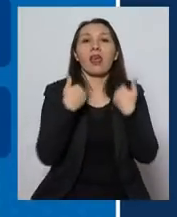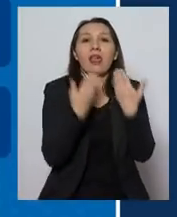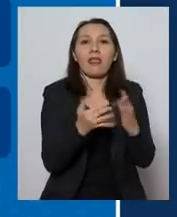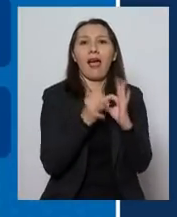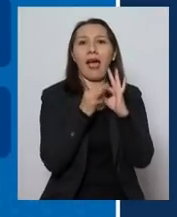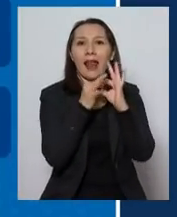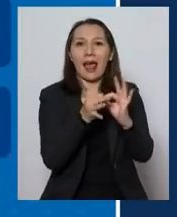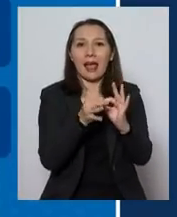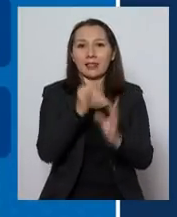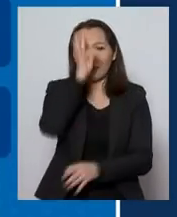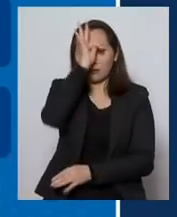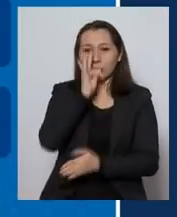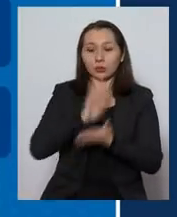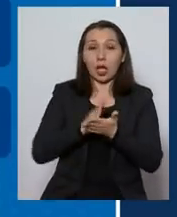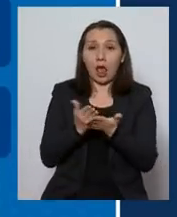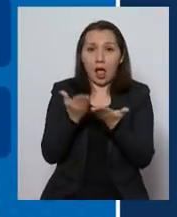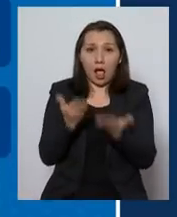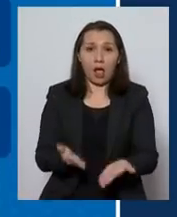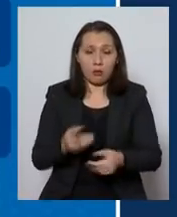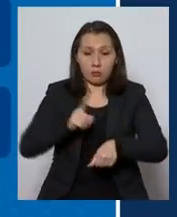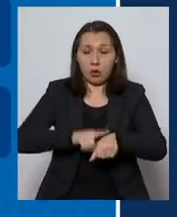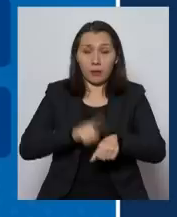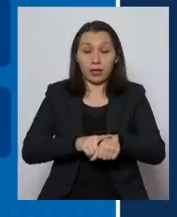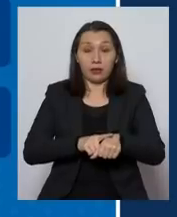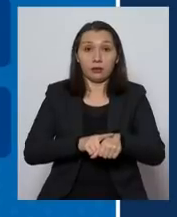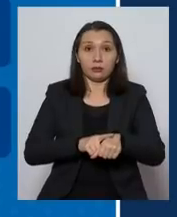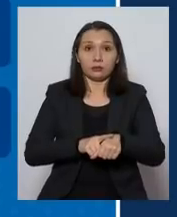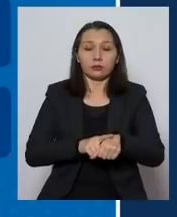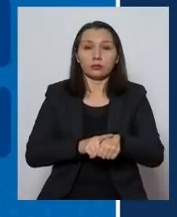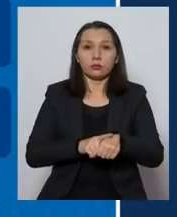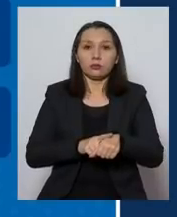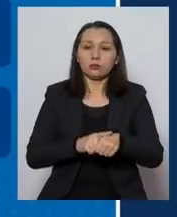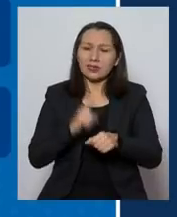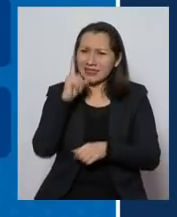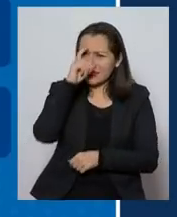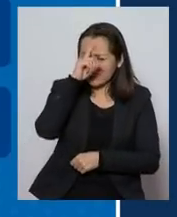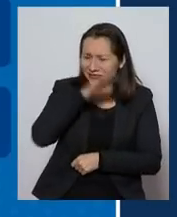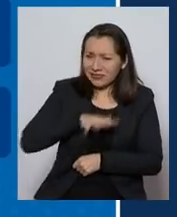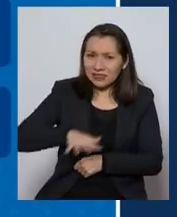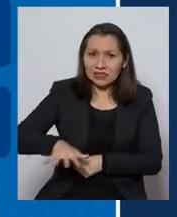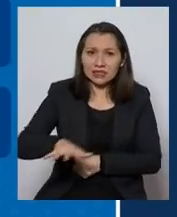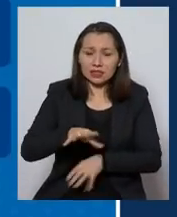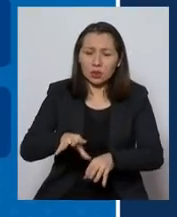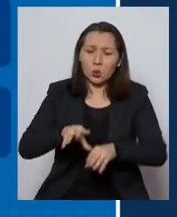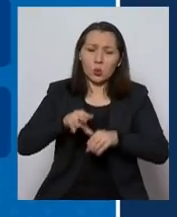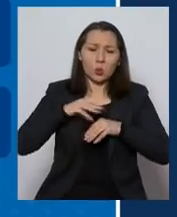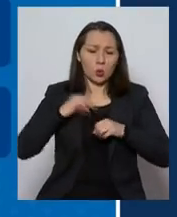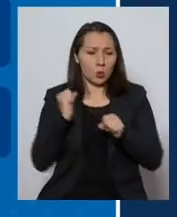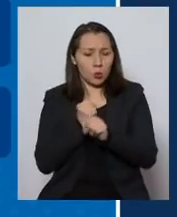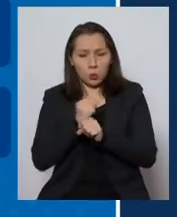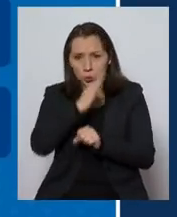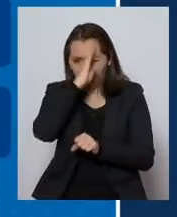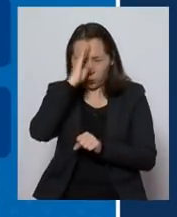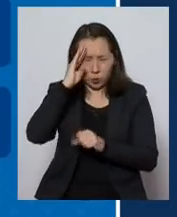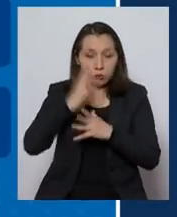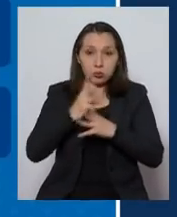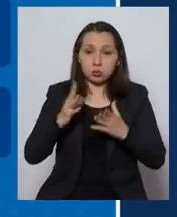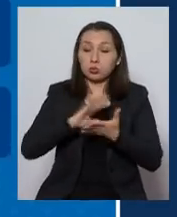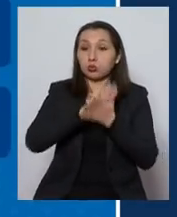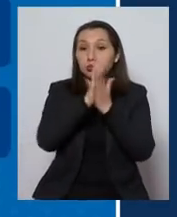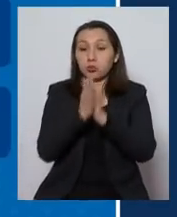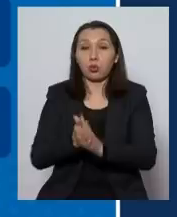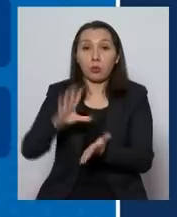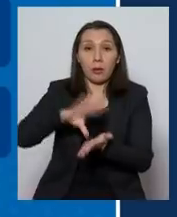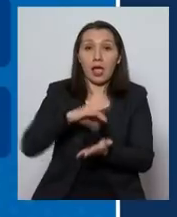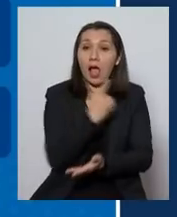al personal de salud en estos momentos que son tan difíciles para ellos y para todo el país,